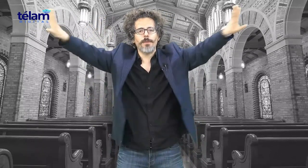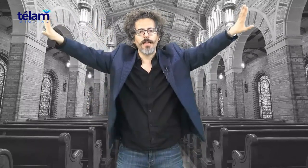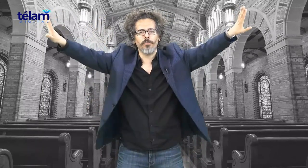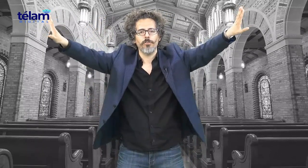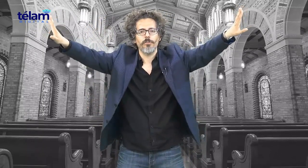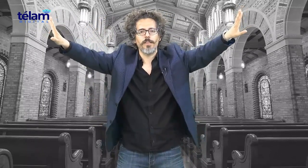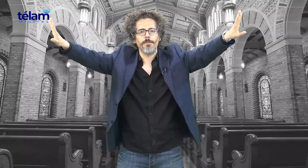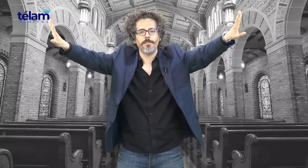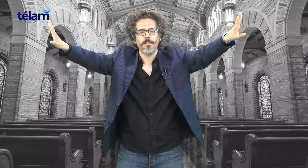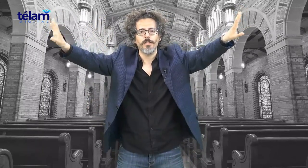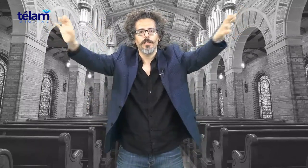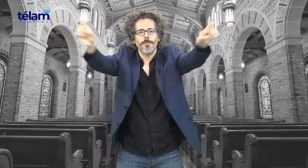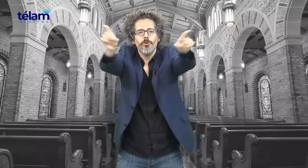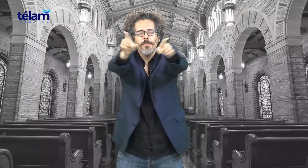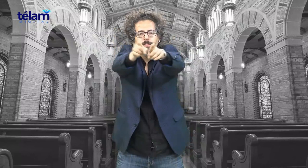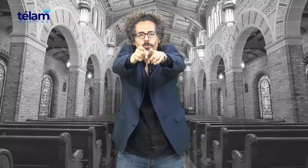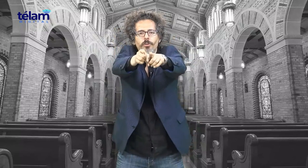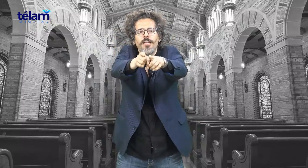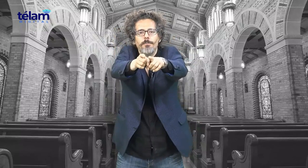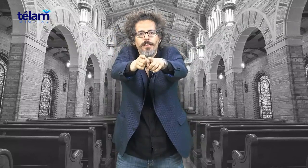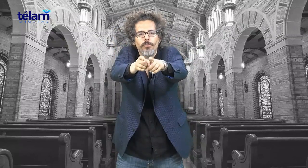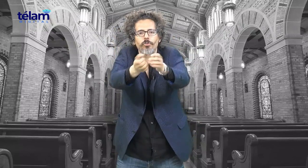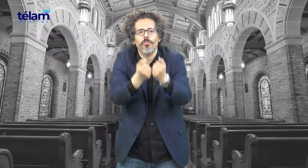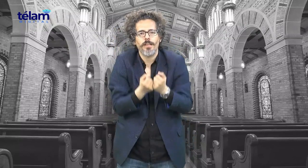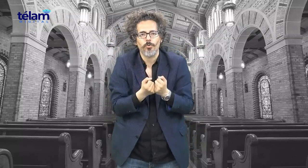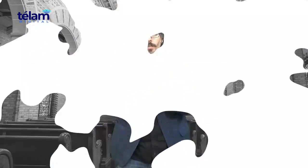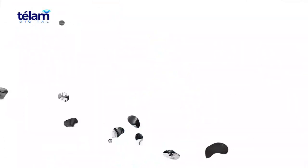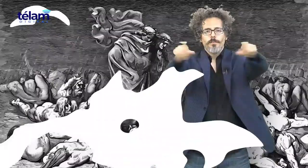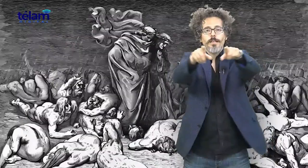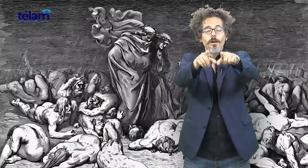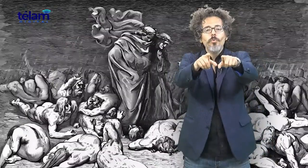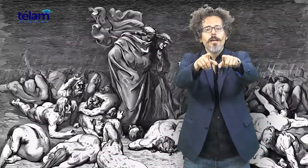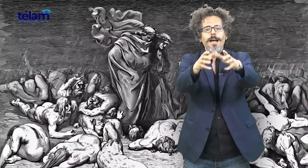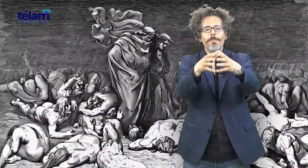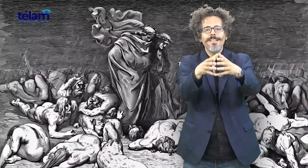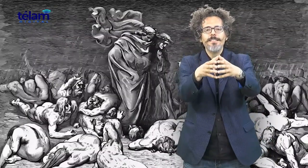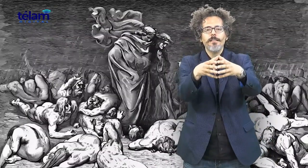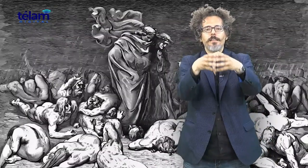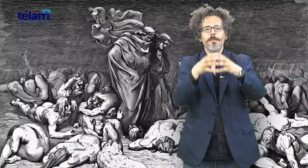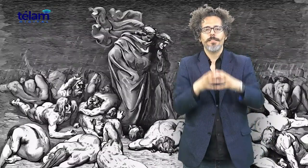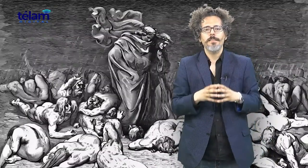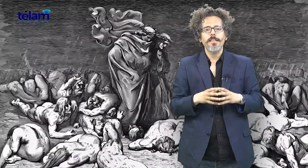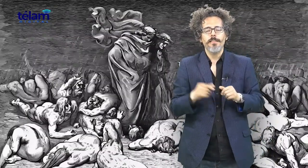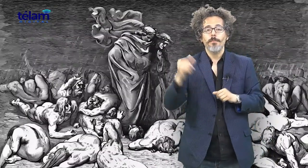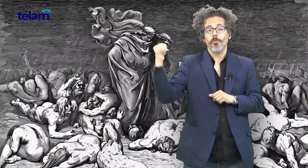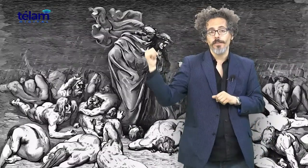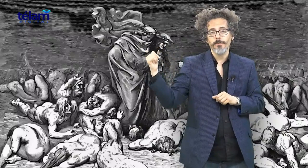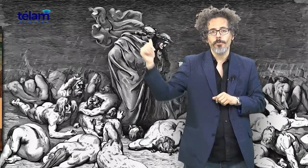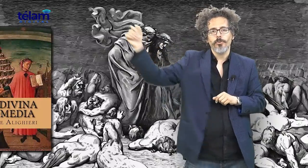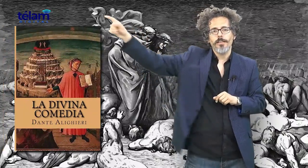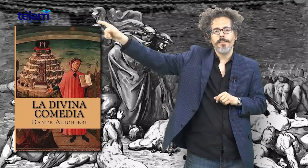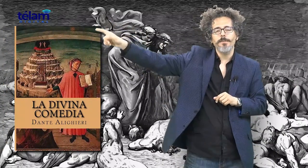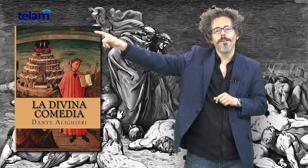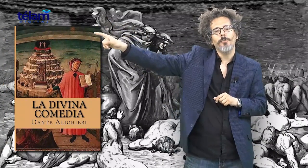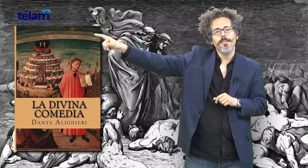separado de la mente hemos cometido El pecado de la Gula la Gula aparece representada por